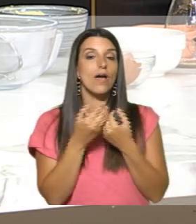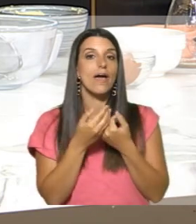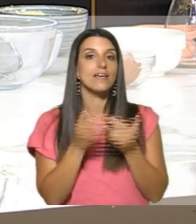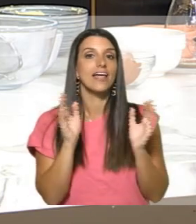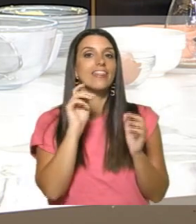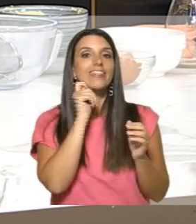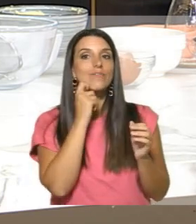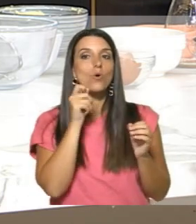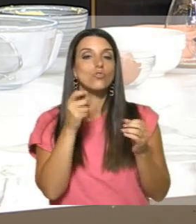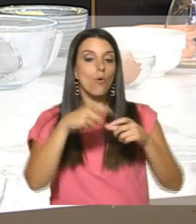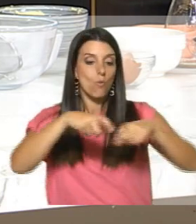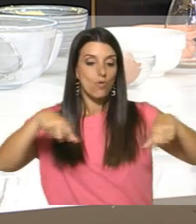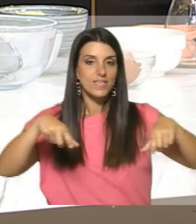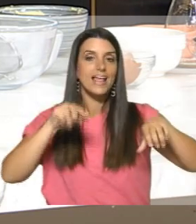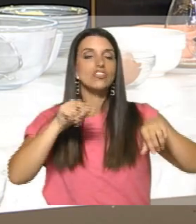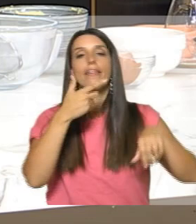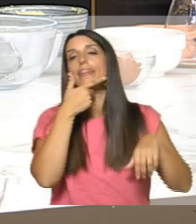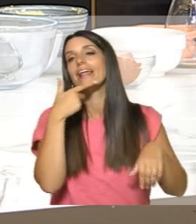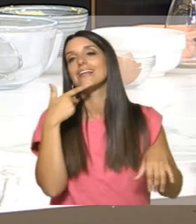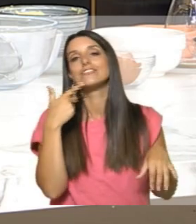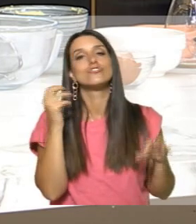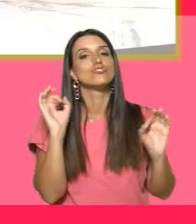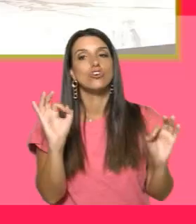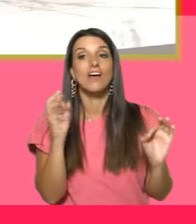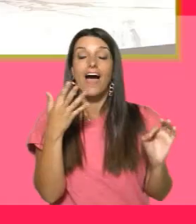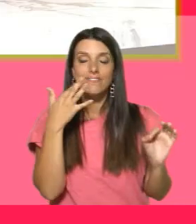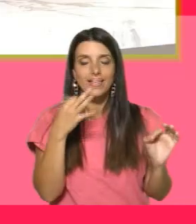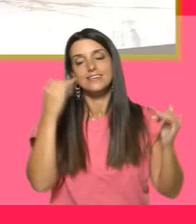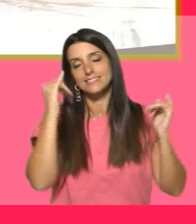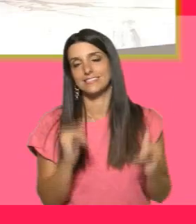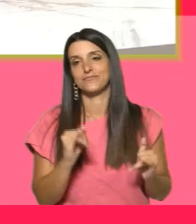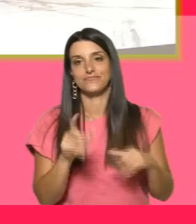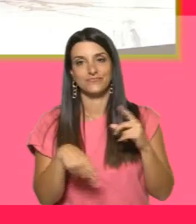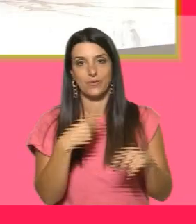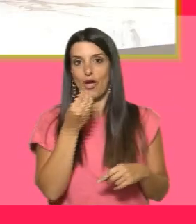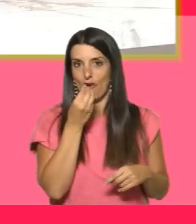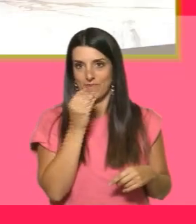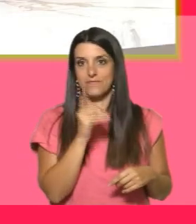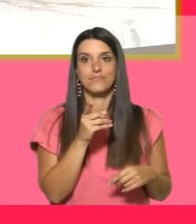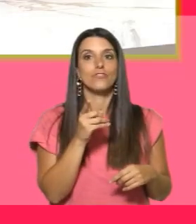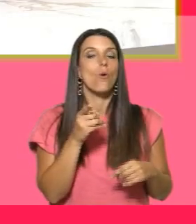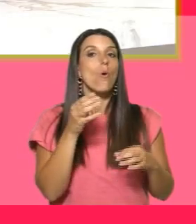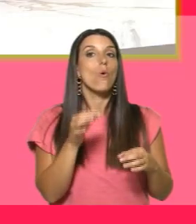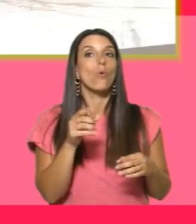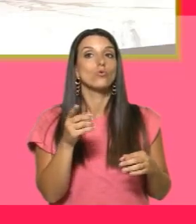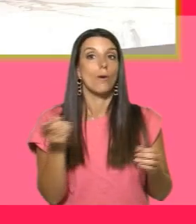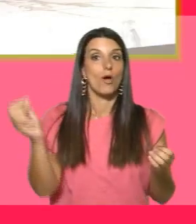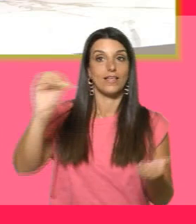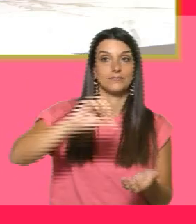divina? Vos ya ves el budín así y decís, esto va a quedar delicioso. Y la verdad que sí. Ahora después acá lo van a probar. Voy a volcar acá.